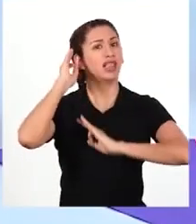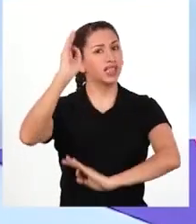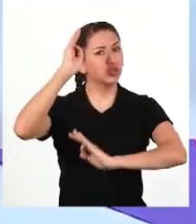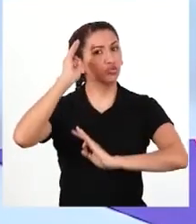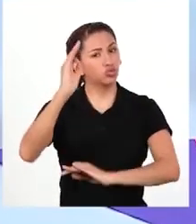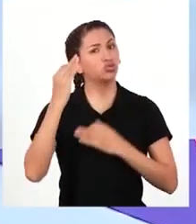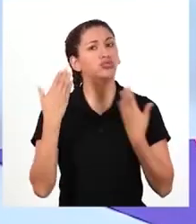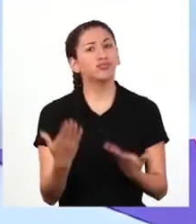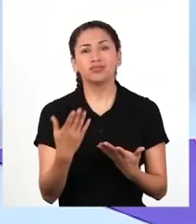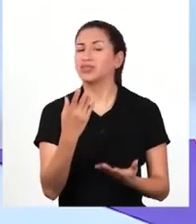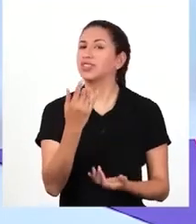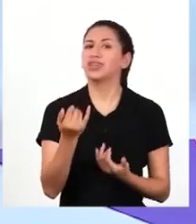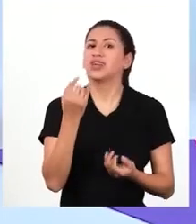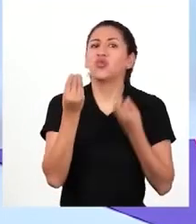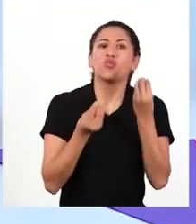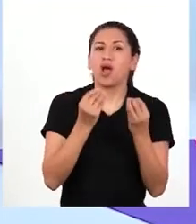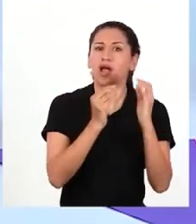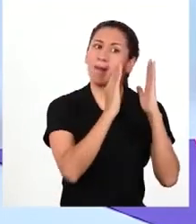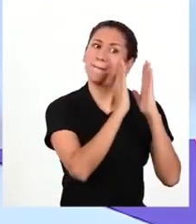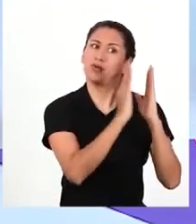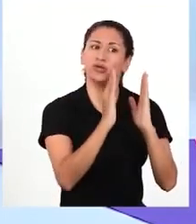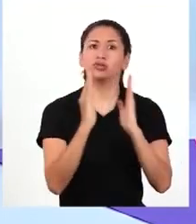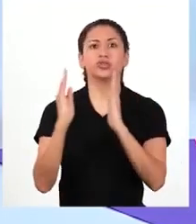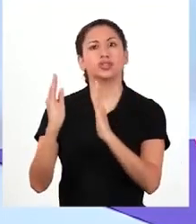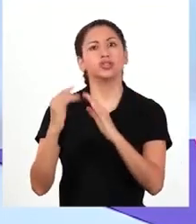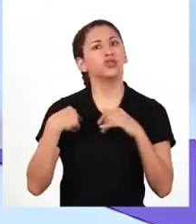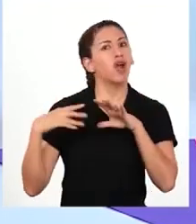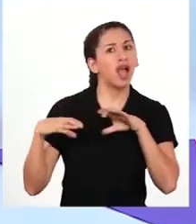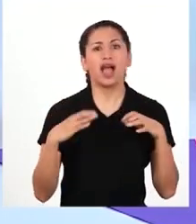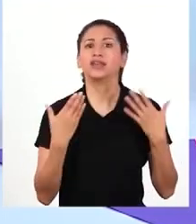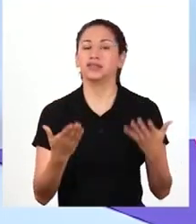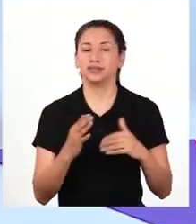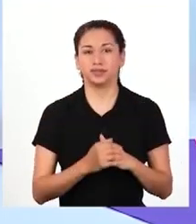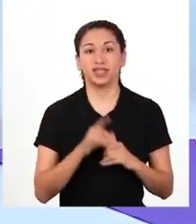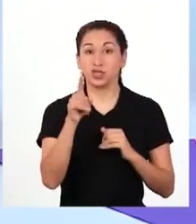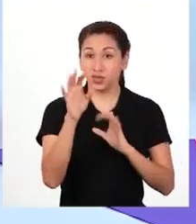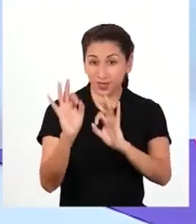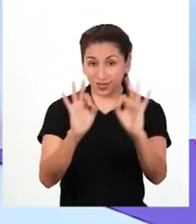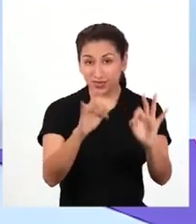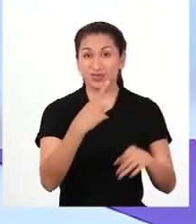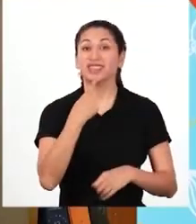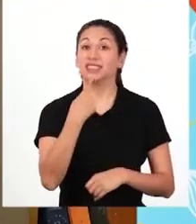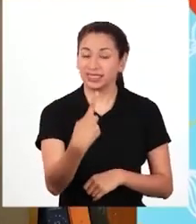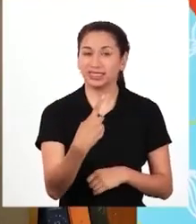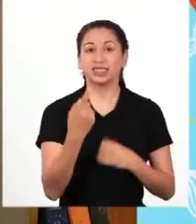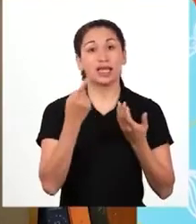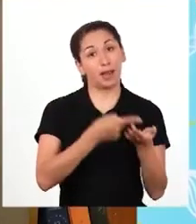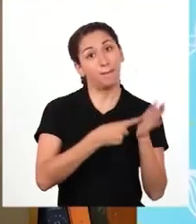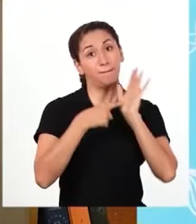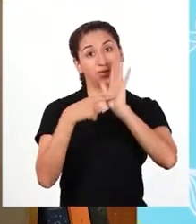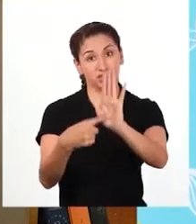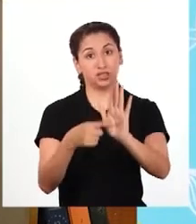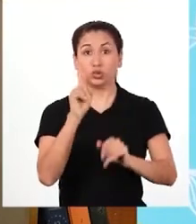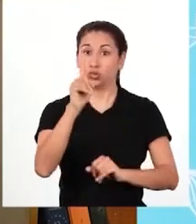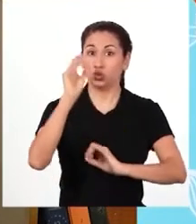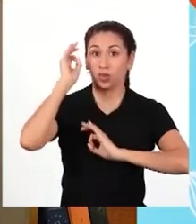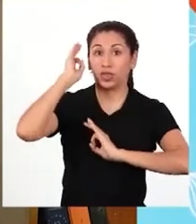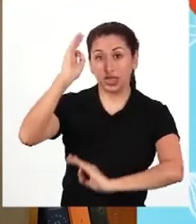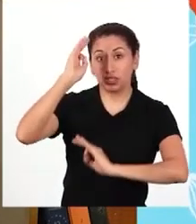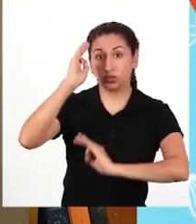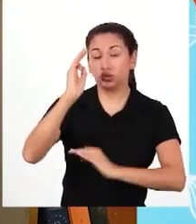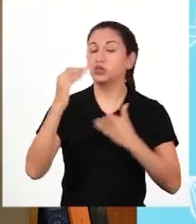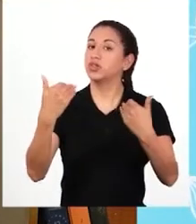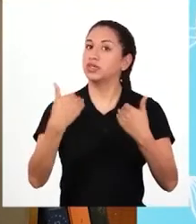¿cómo presentamos nuestro discurso? ¿Qué pasos nos sugiere realizar? Como bien han mencionado,